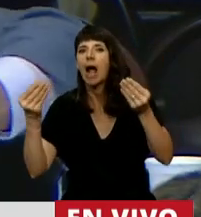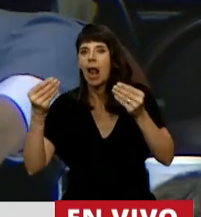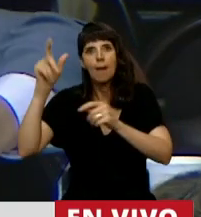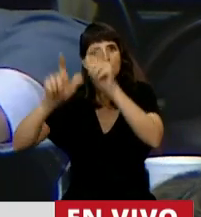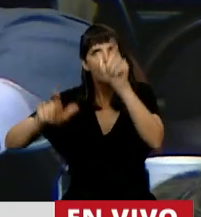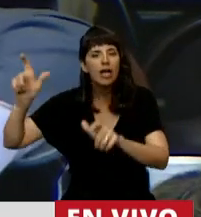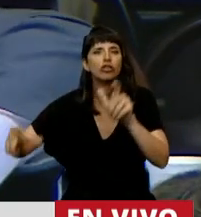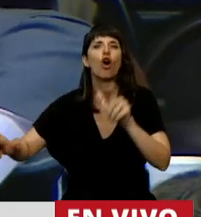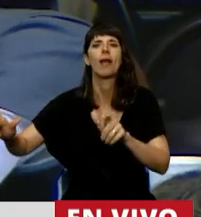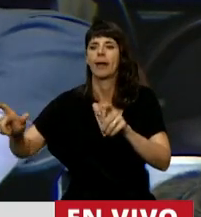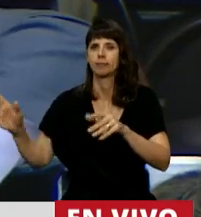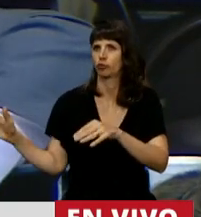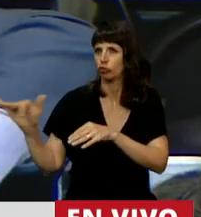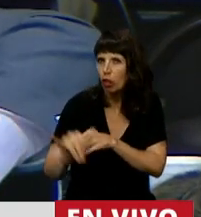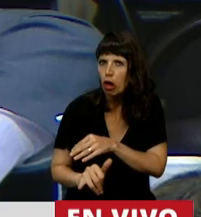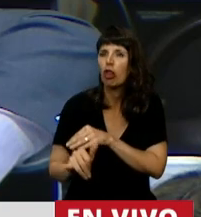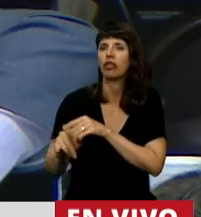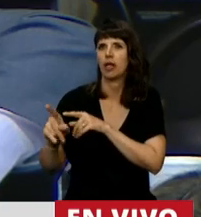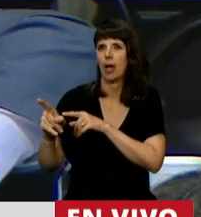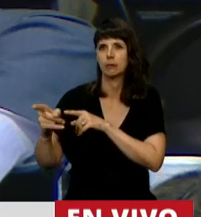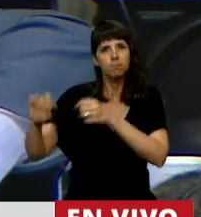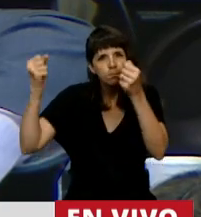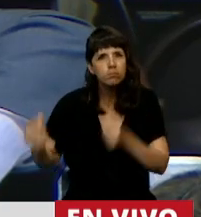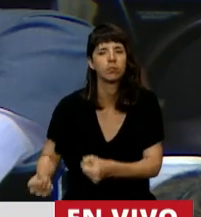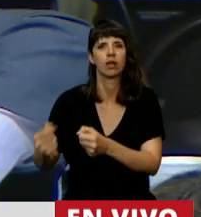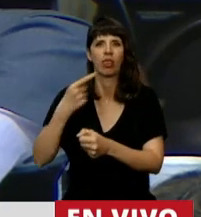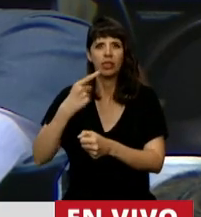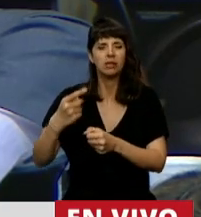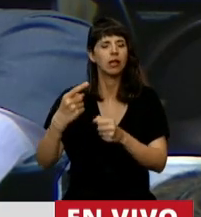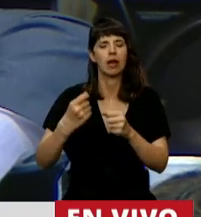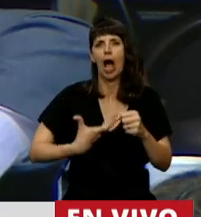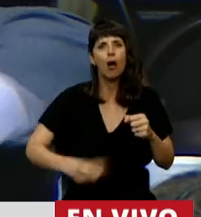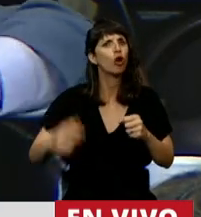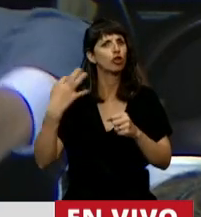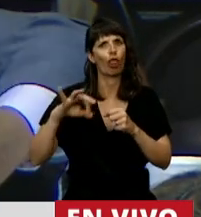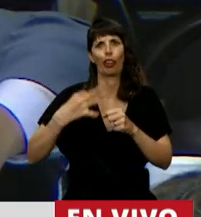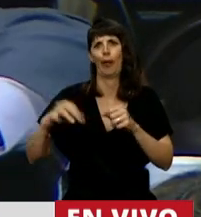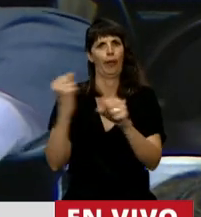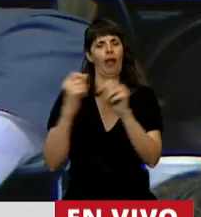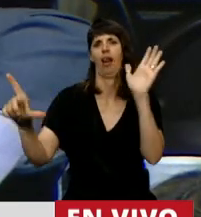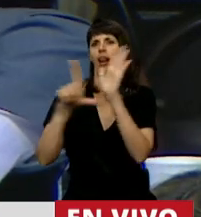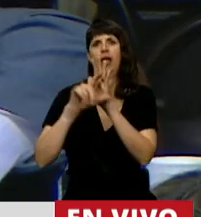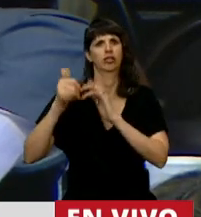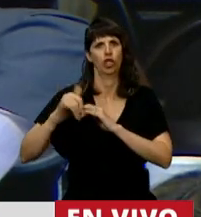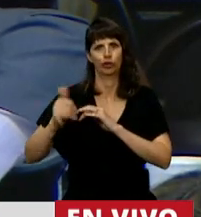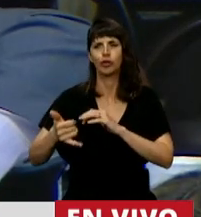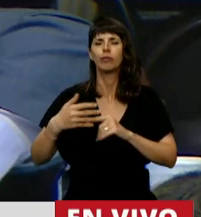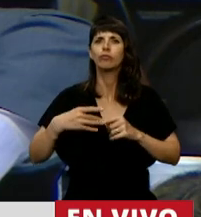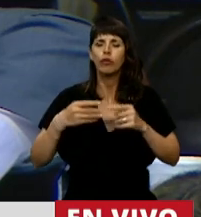están convencidos que el aborto debe ser legalizado. A mujeres que han enfrentado esta